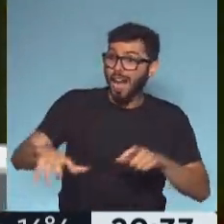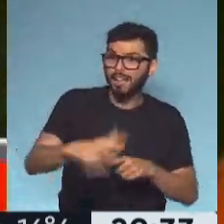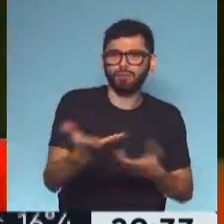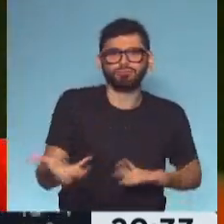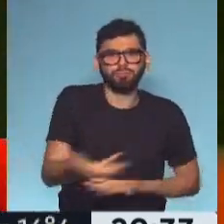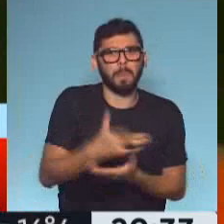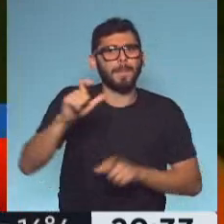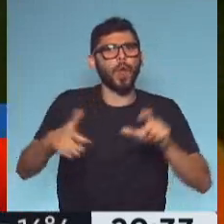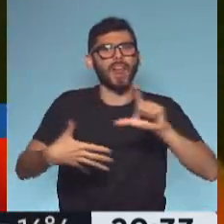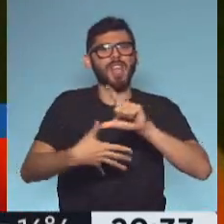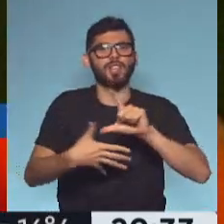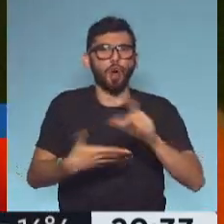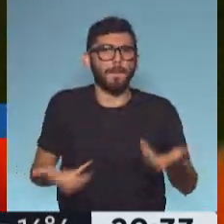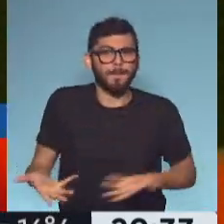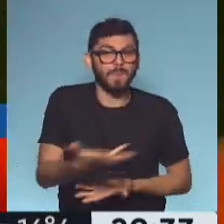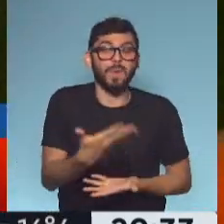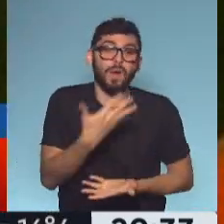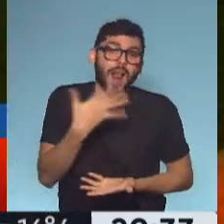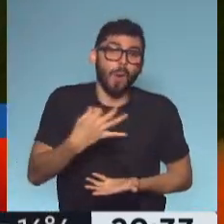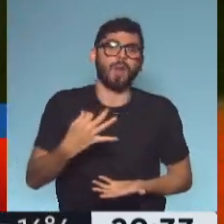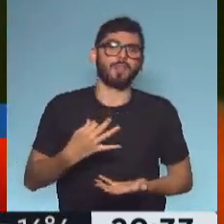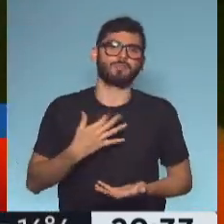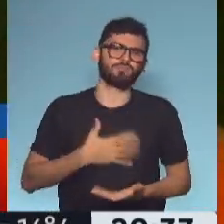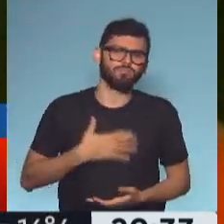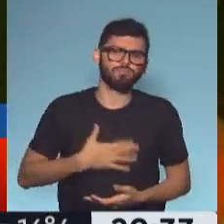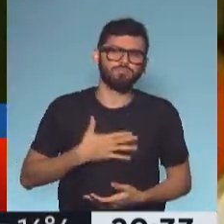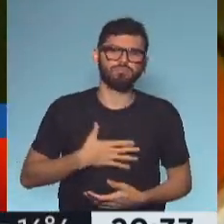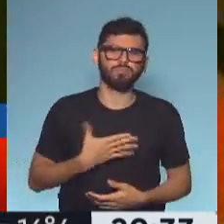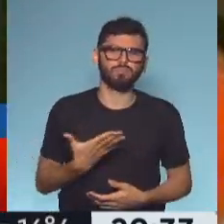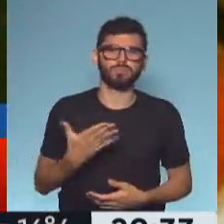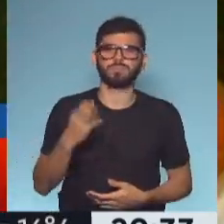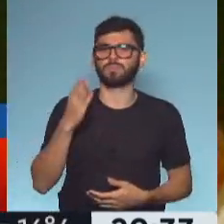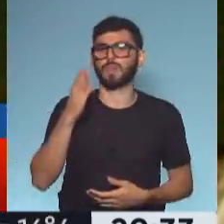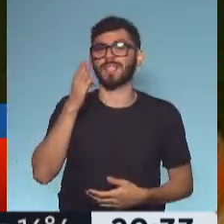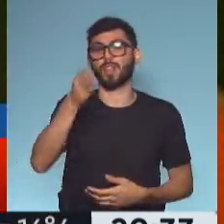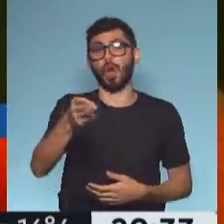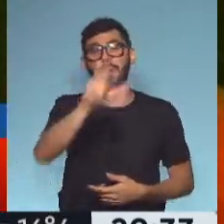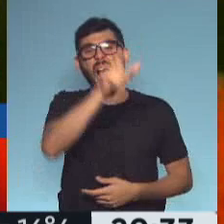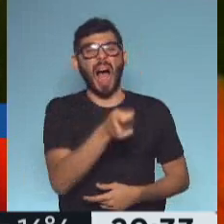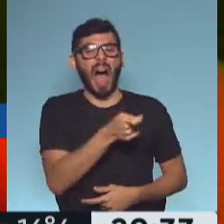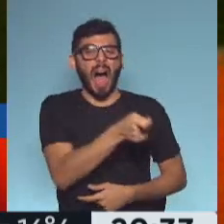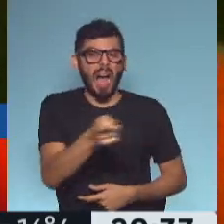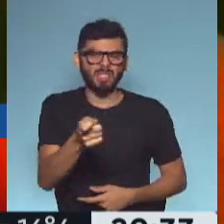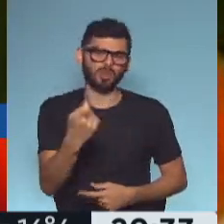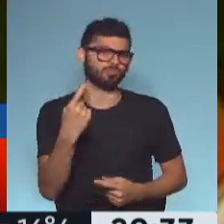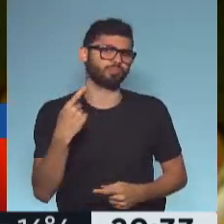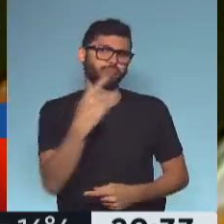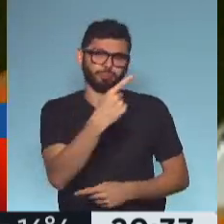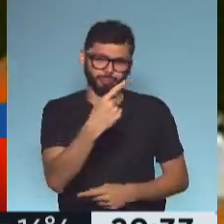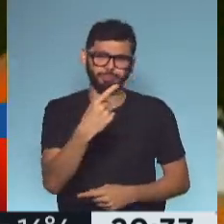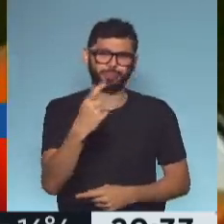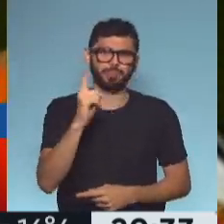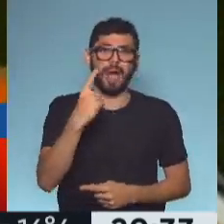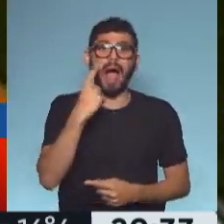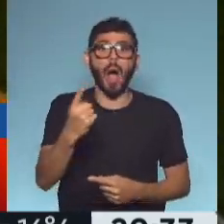de Latinoamérica, realmente yendo a repudiar a este asesino y a ver si mejoran